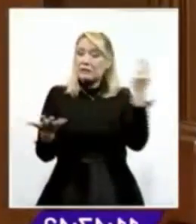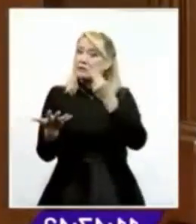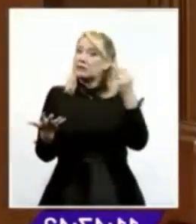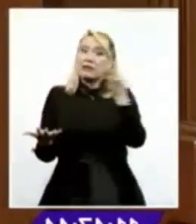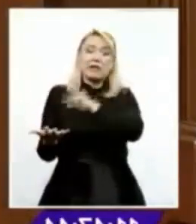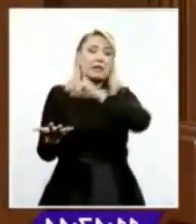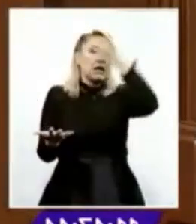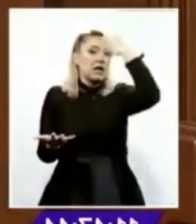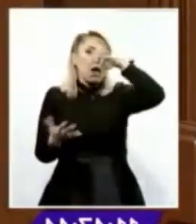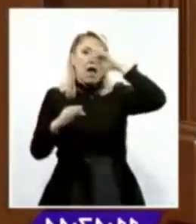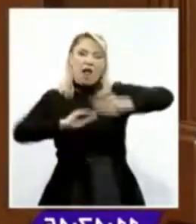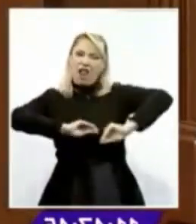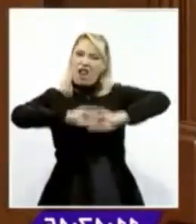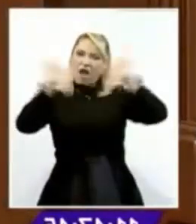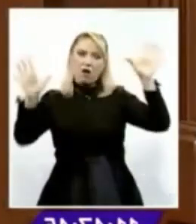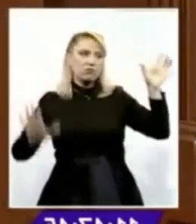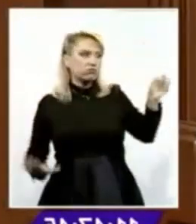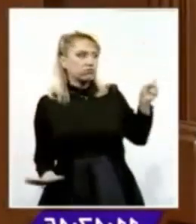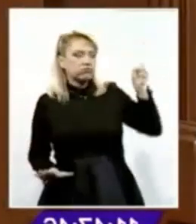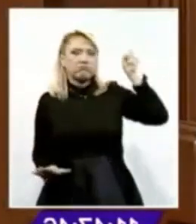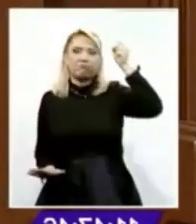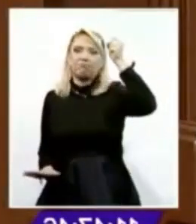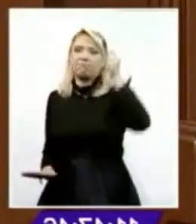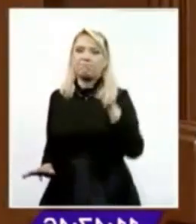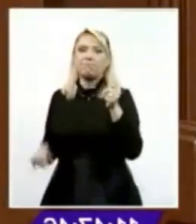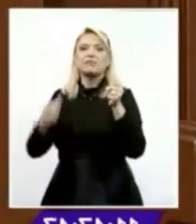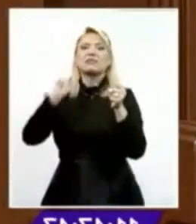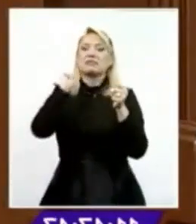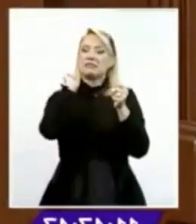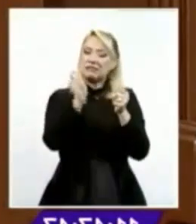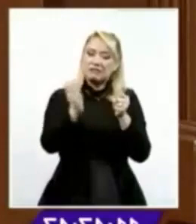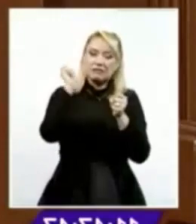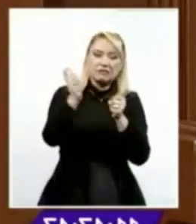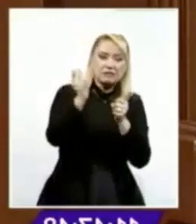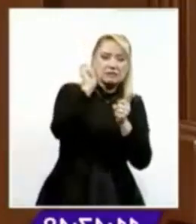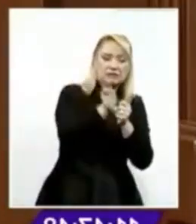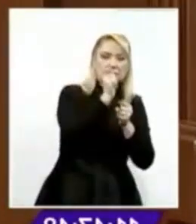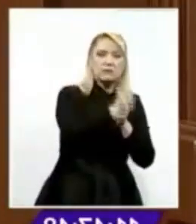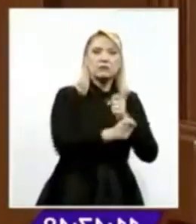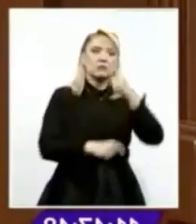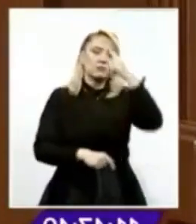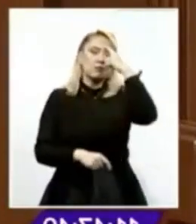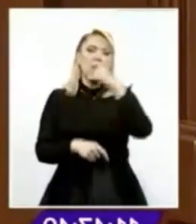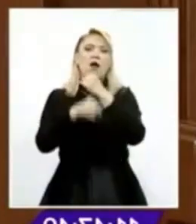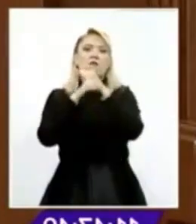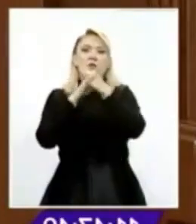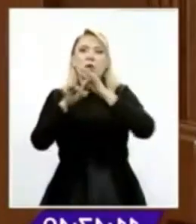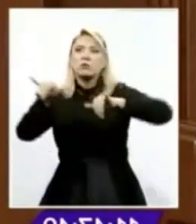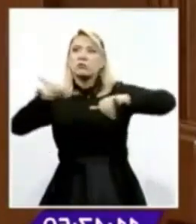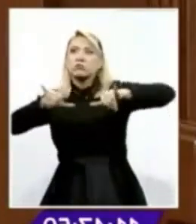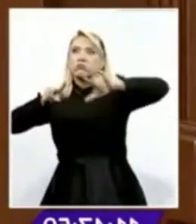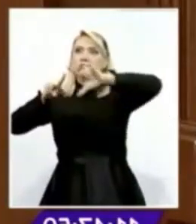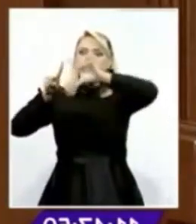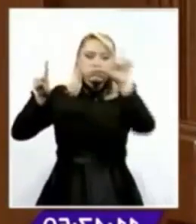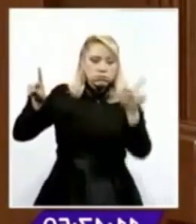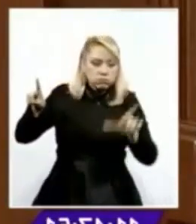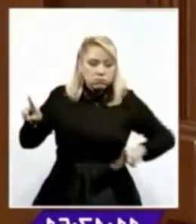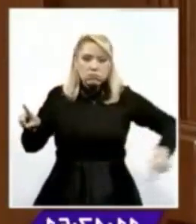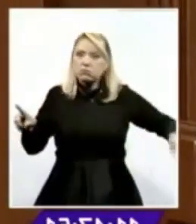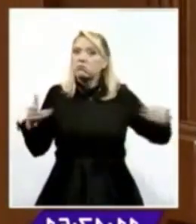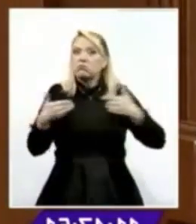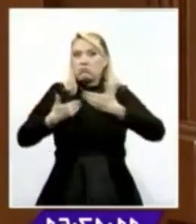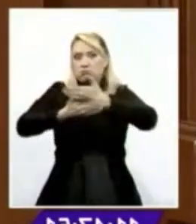visualización clara del territorio y el uso de sistemas de información geográfica, entre